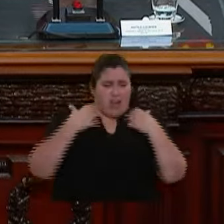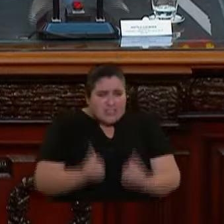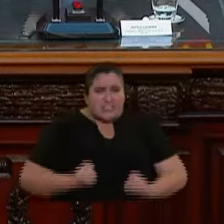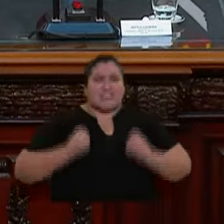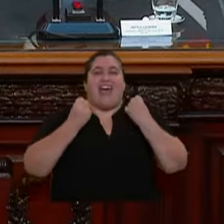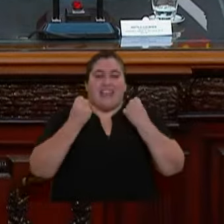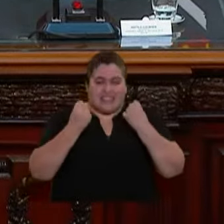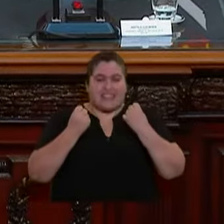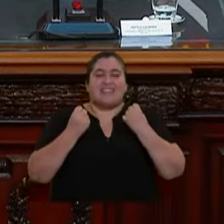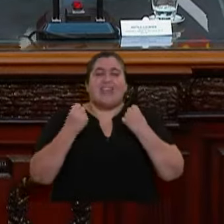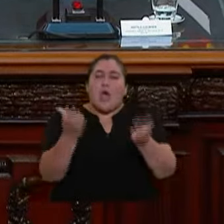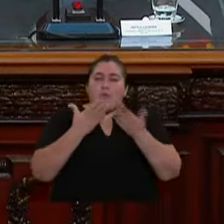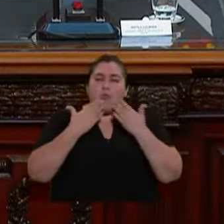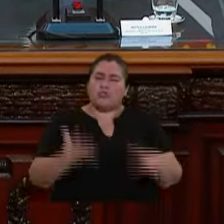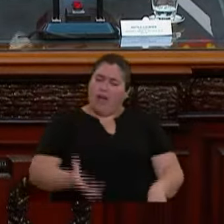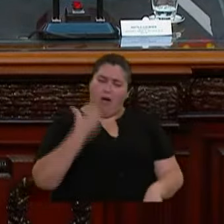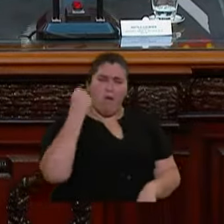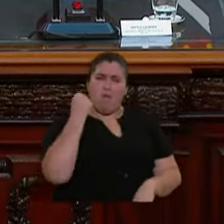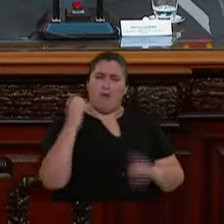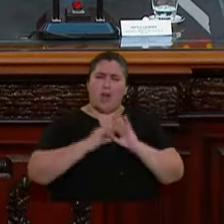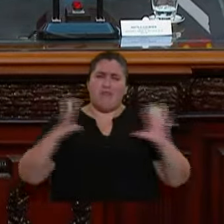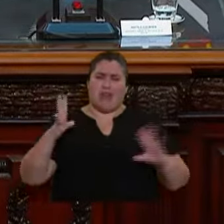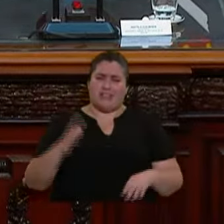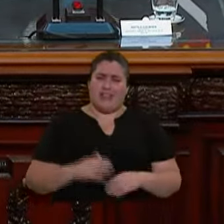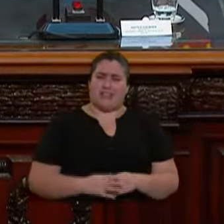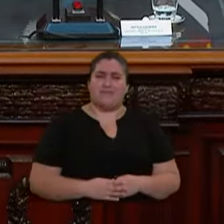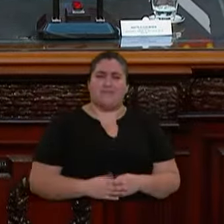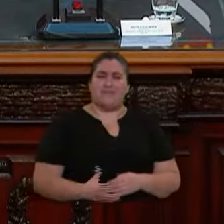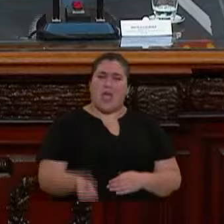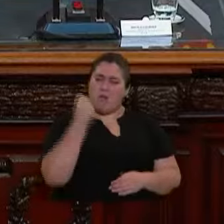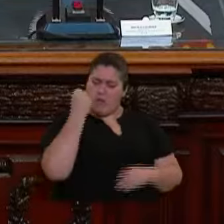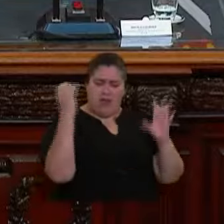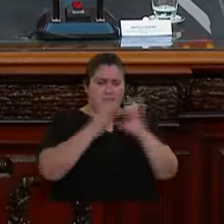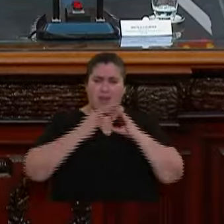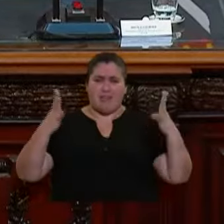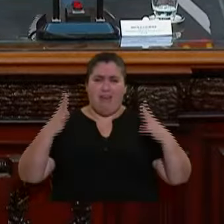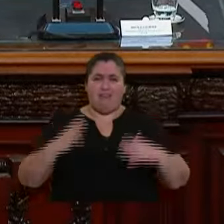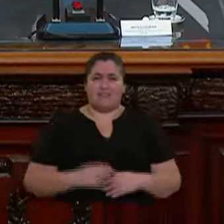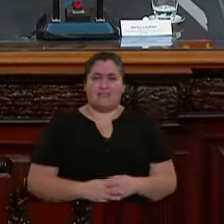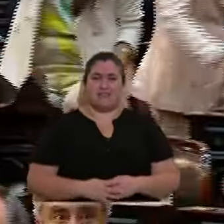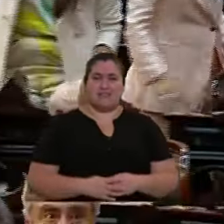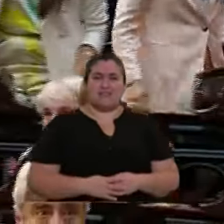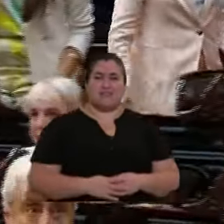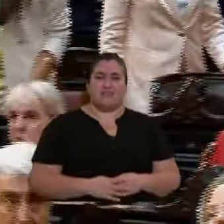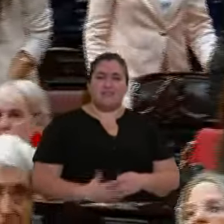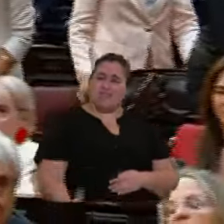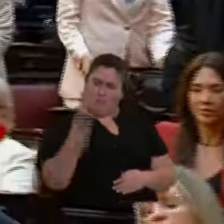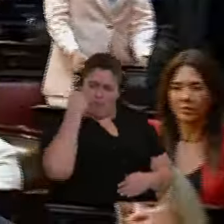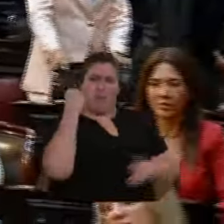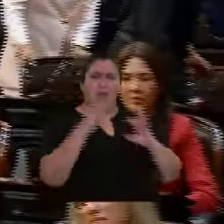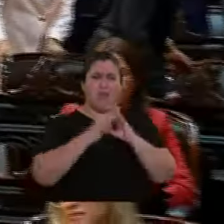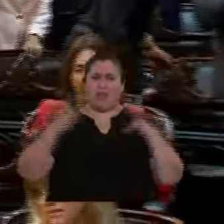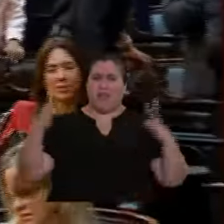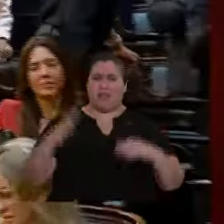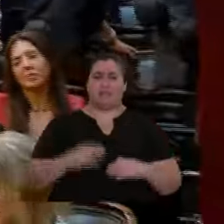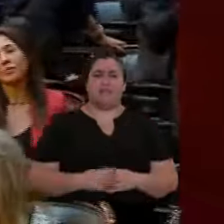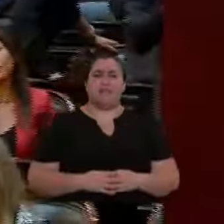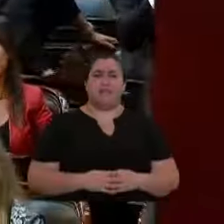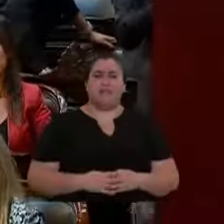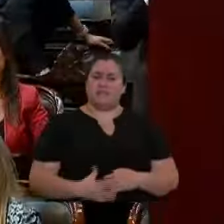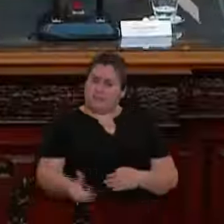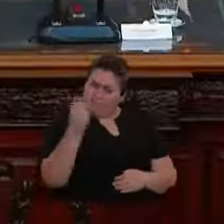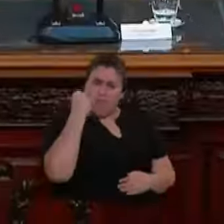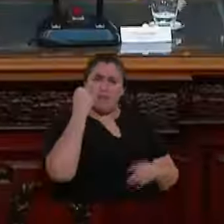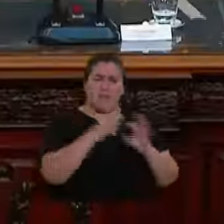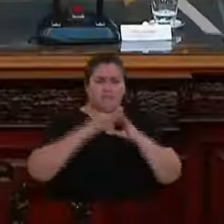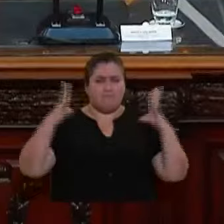Muchas gracias y ¡viva la libertad, carajo! ¡Viva la libertad, carajo! ¡Viva la libertad, carajo! ¡Viva!